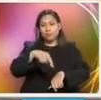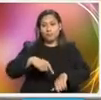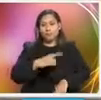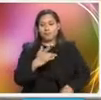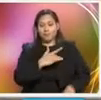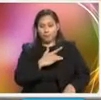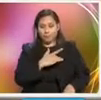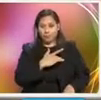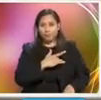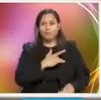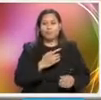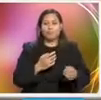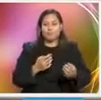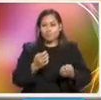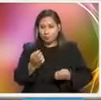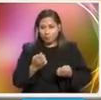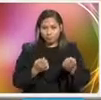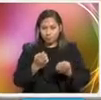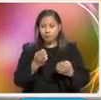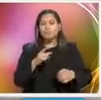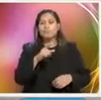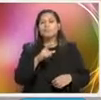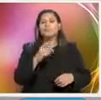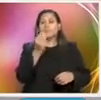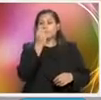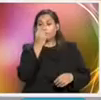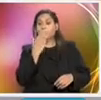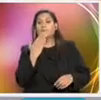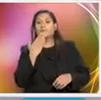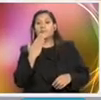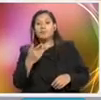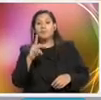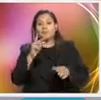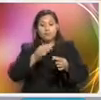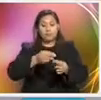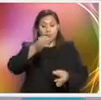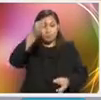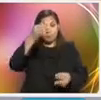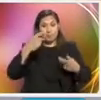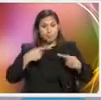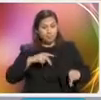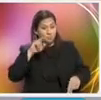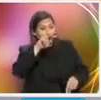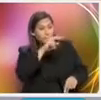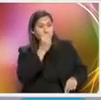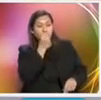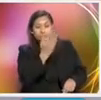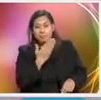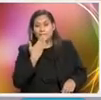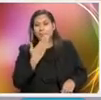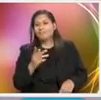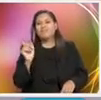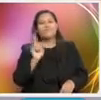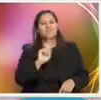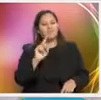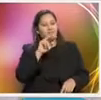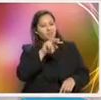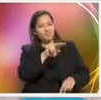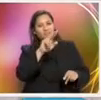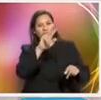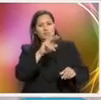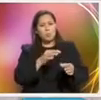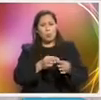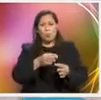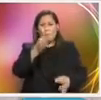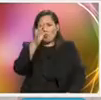y cuidando según nosotros la alimentación muy bien, terminamos estando tan delgadas que la gente, lejos de decirnos te ves muy bien, ya perdiste todo.